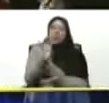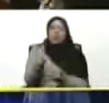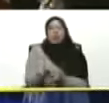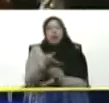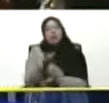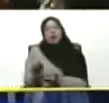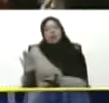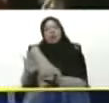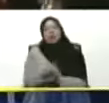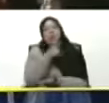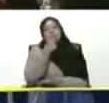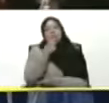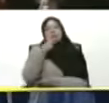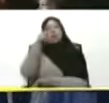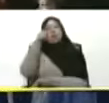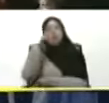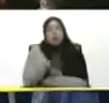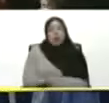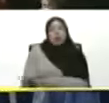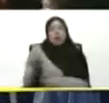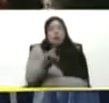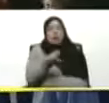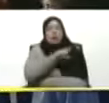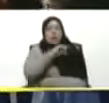canciones, porque es el canto de la fuerza.